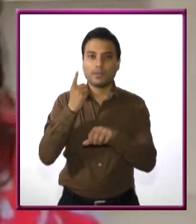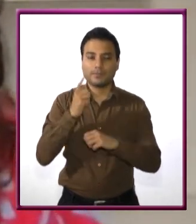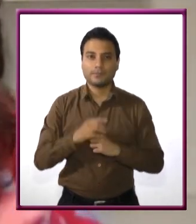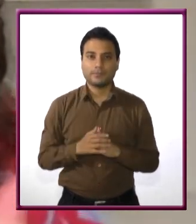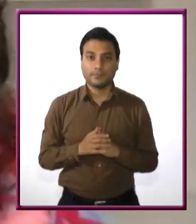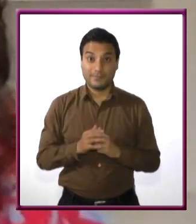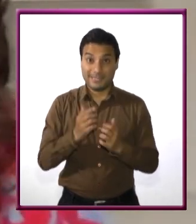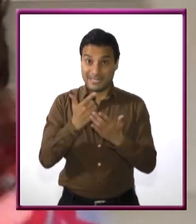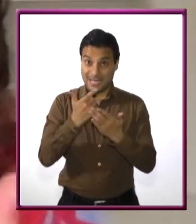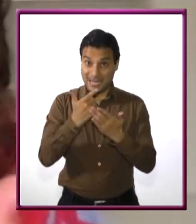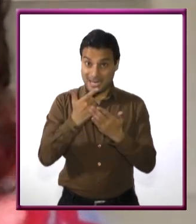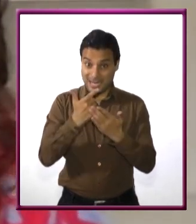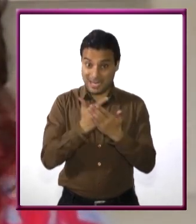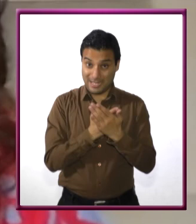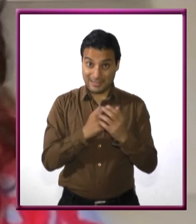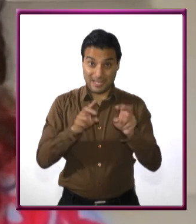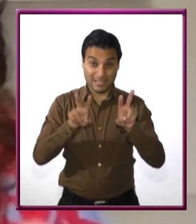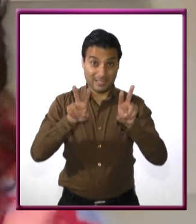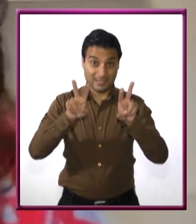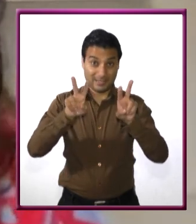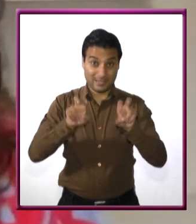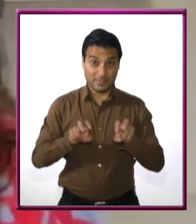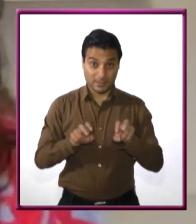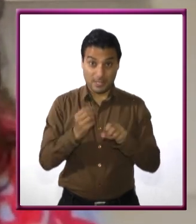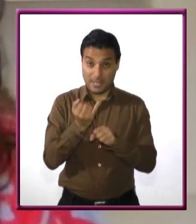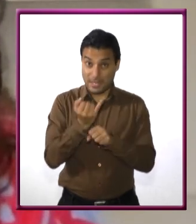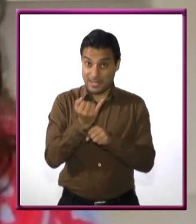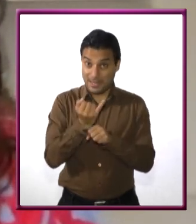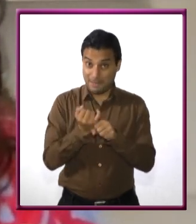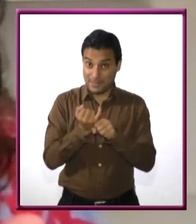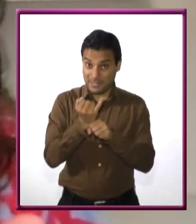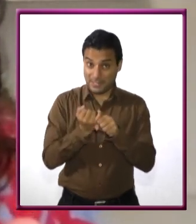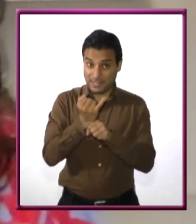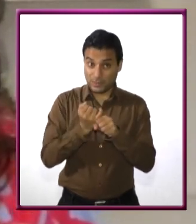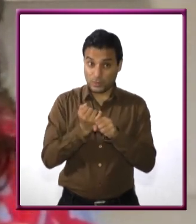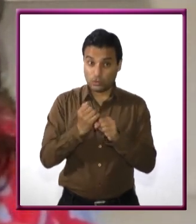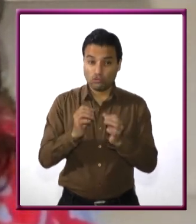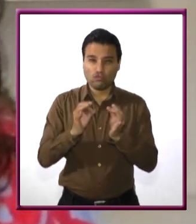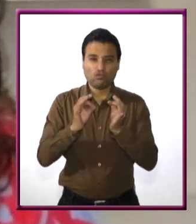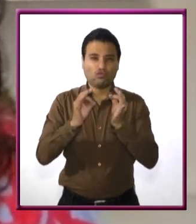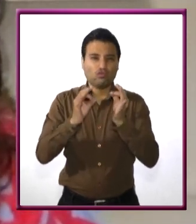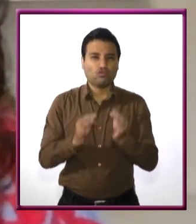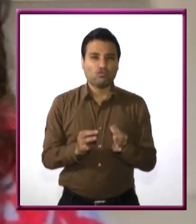el que una agenda de investigación esté